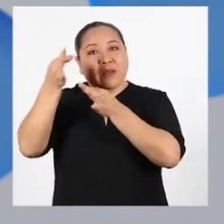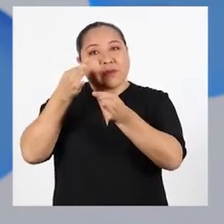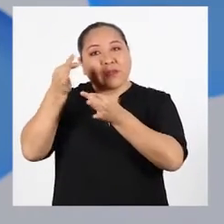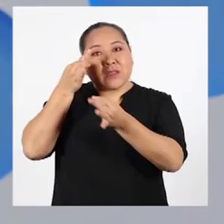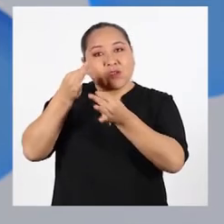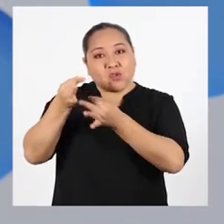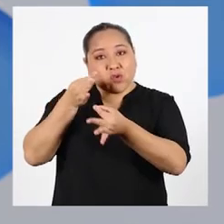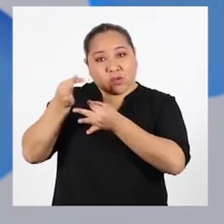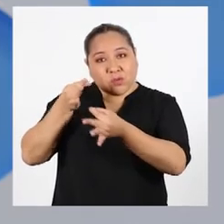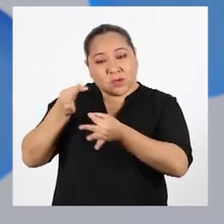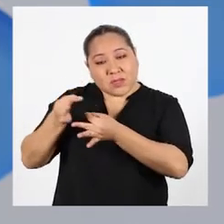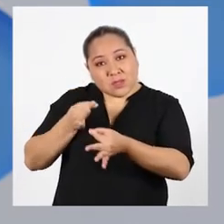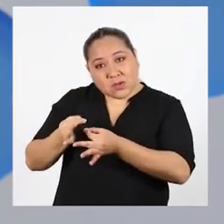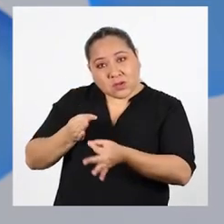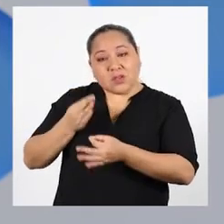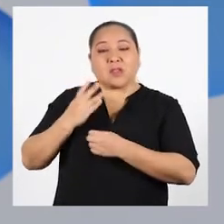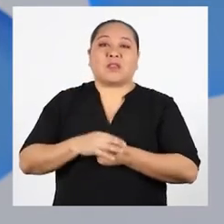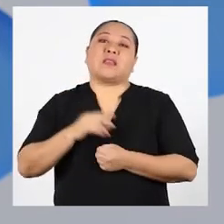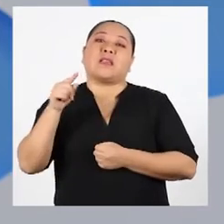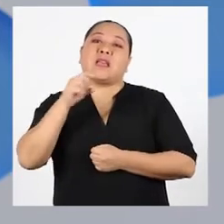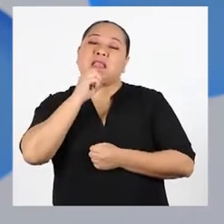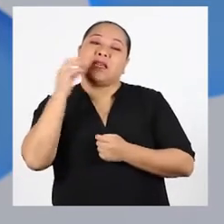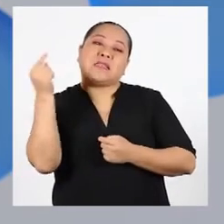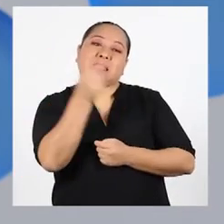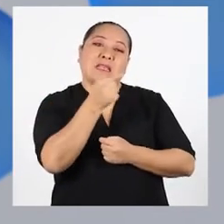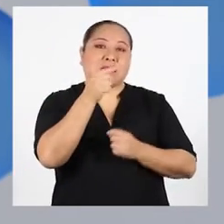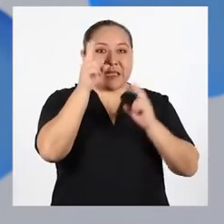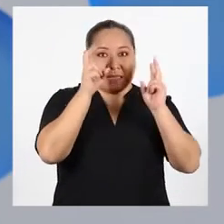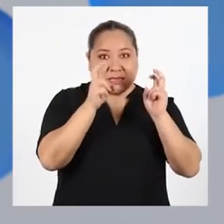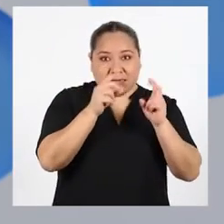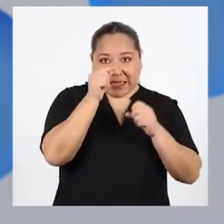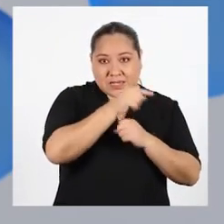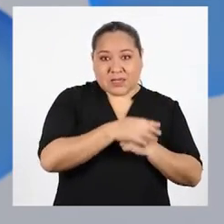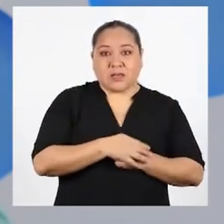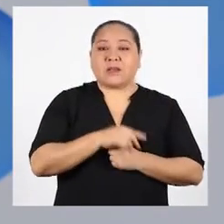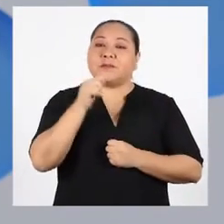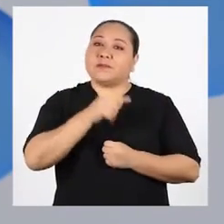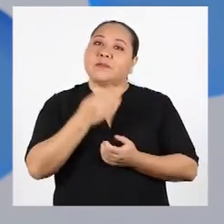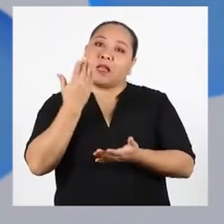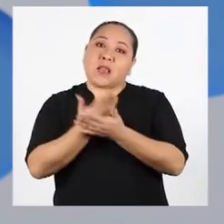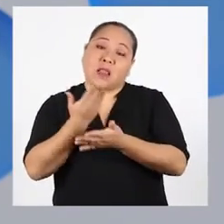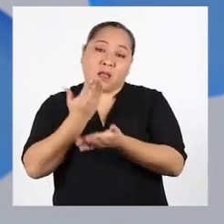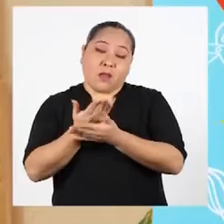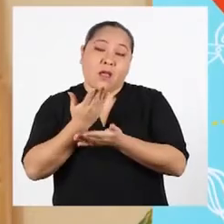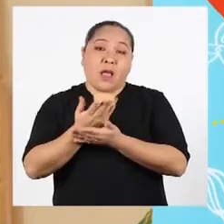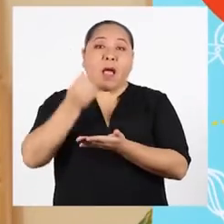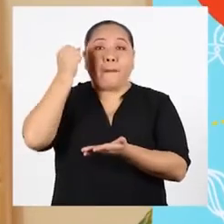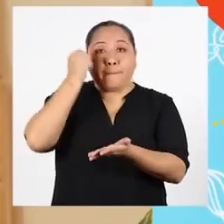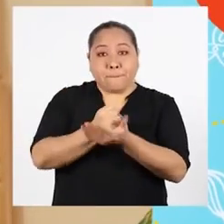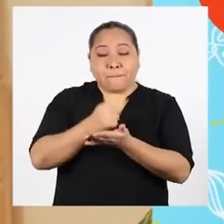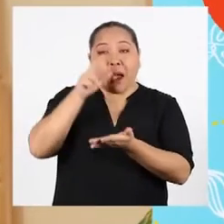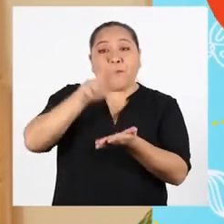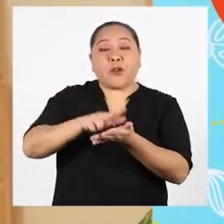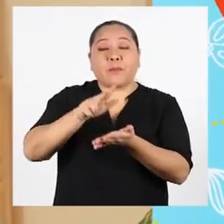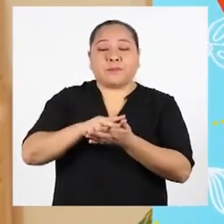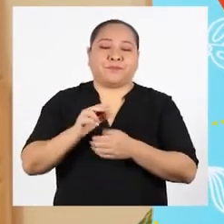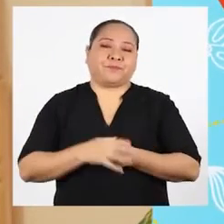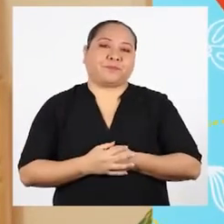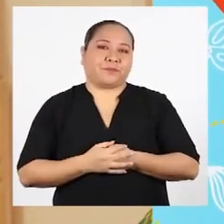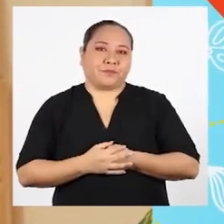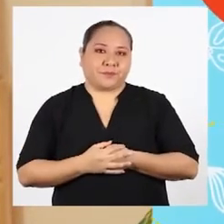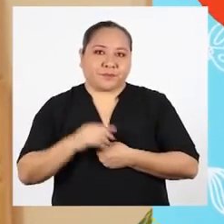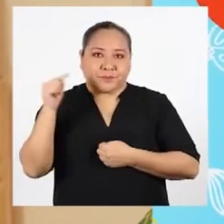las afirmaciones en las cuales se sostiene la premisa y la validan. Exacto.